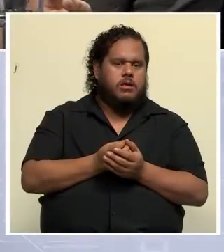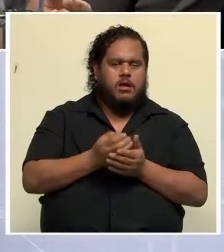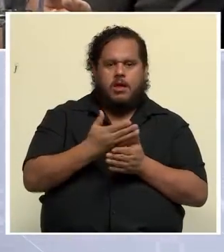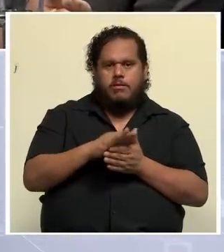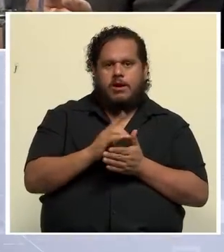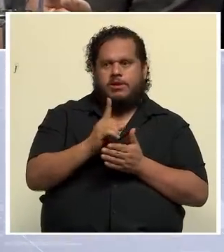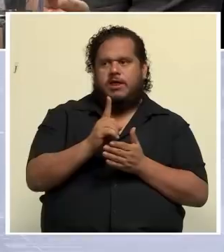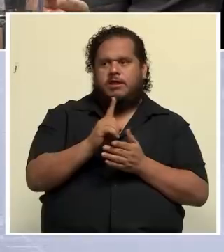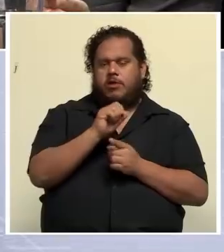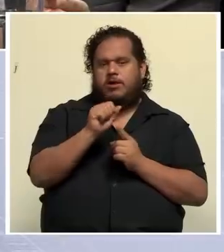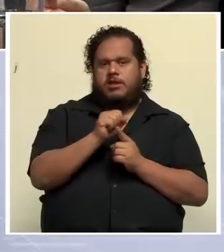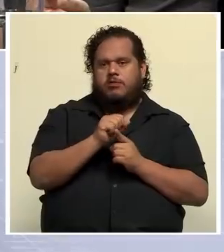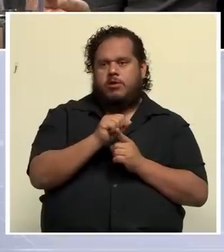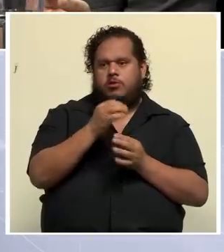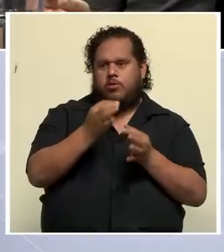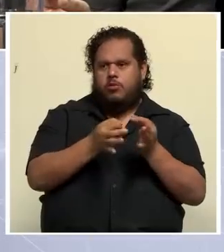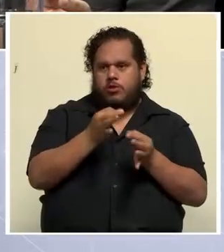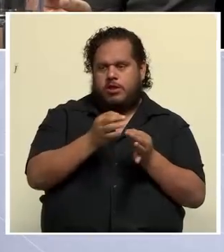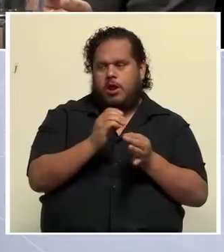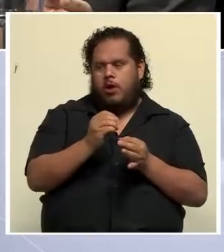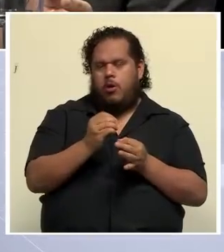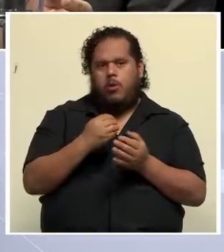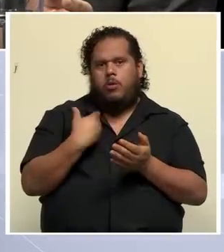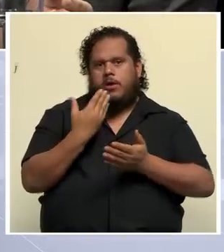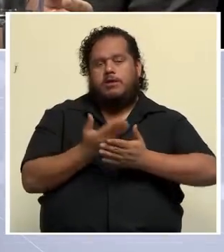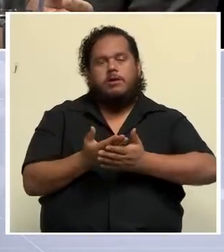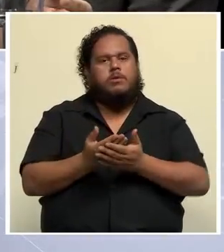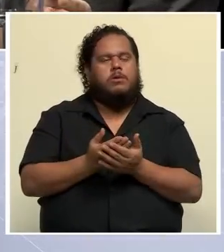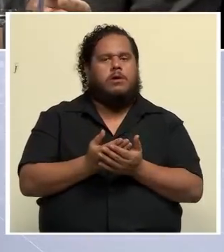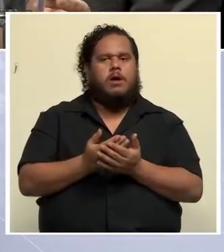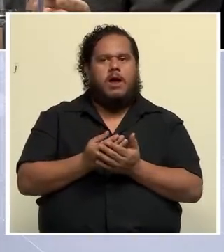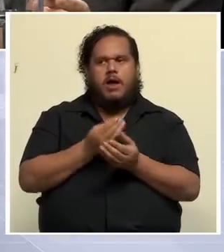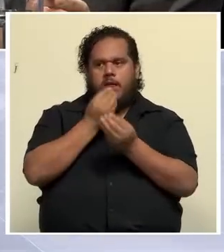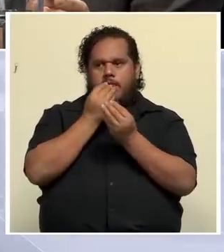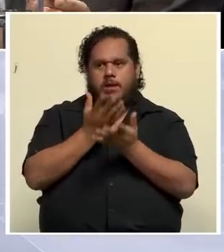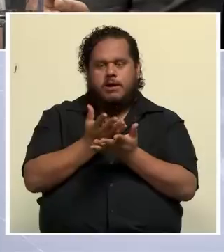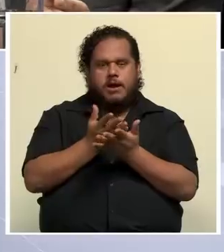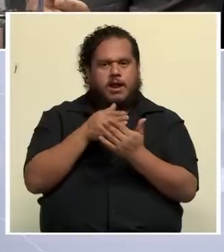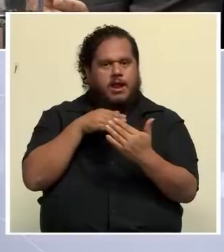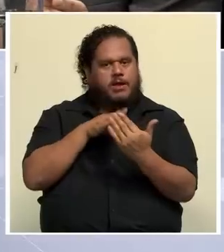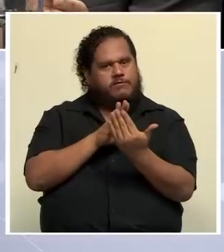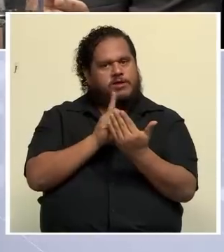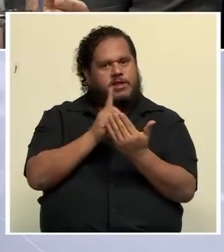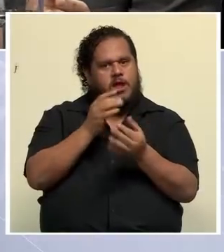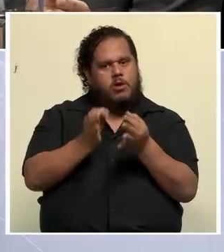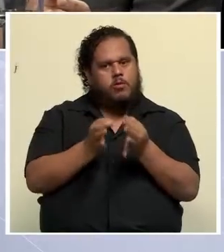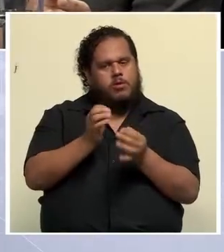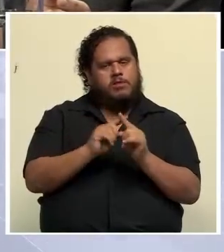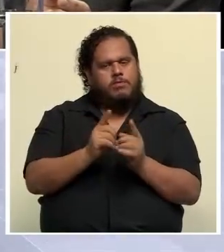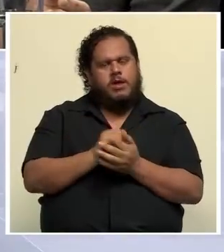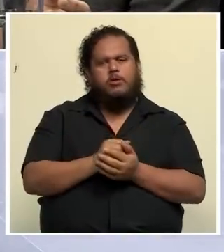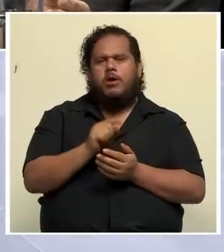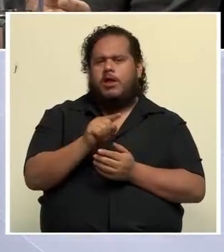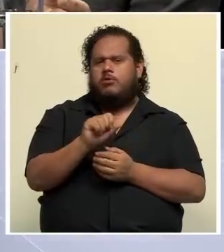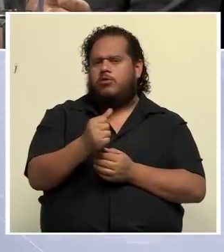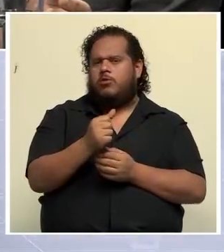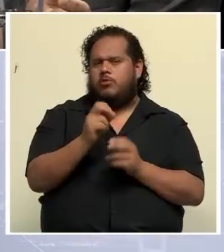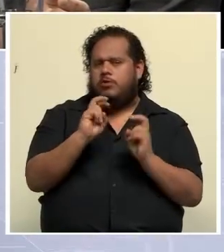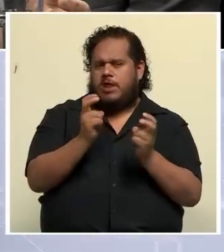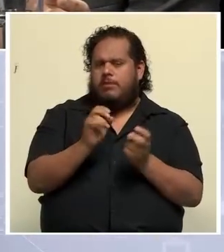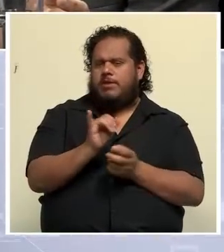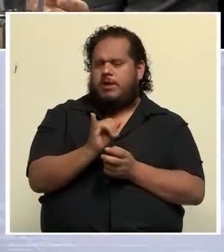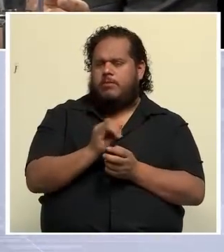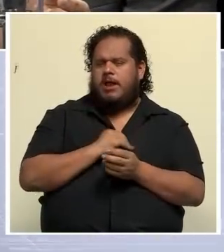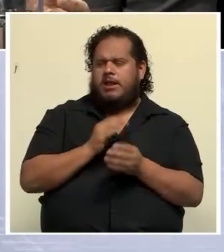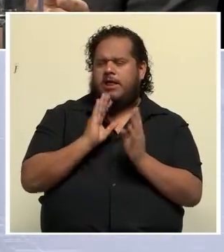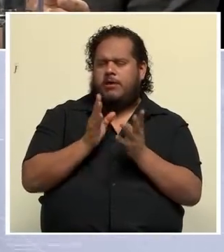parte de una causa judicial o llegó a tener que declarar ante un juez, pero estos otros temas también